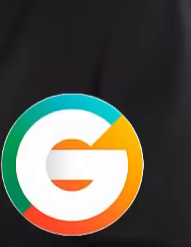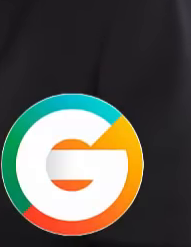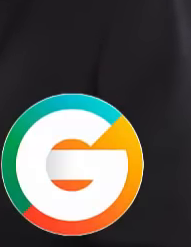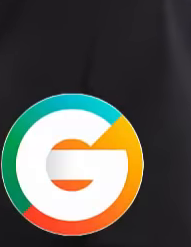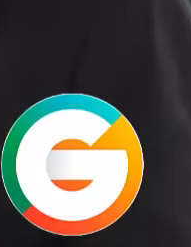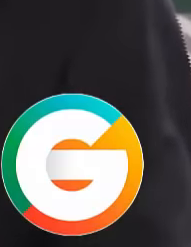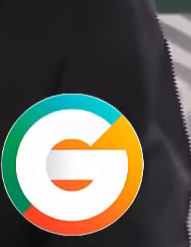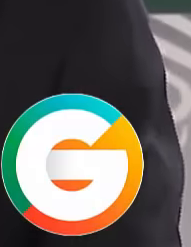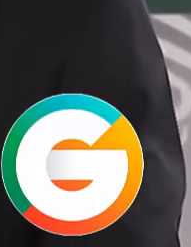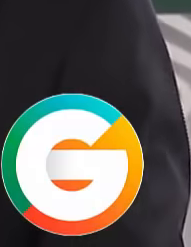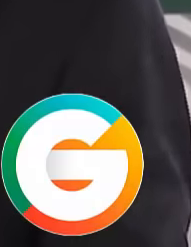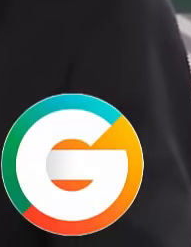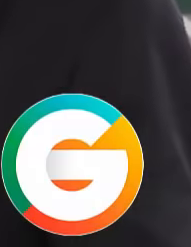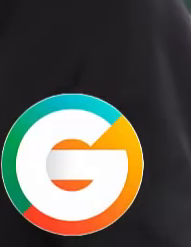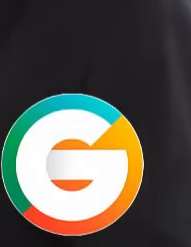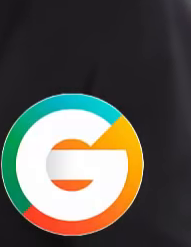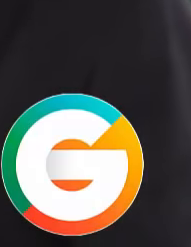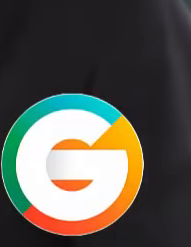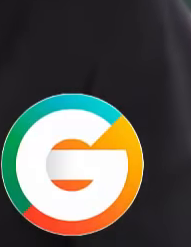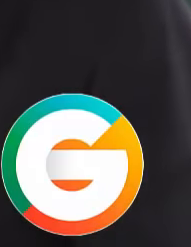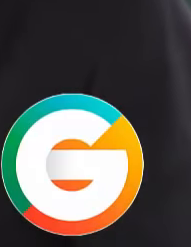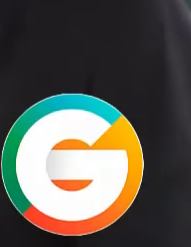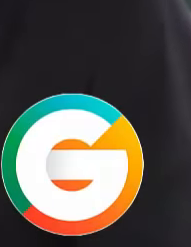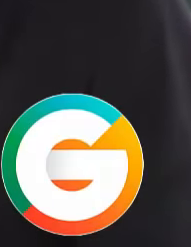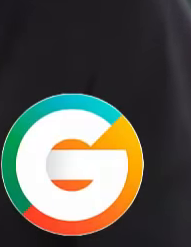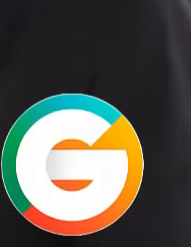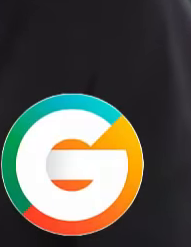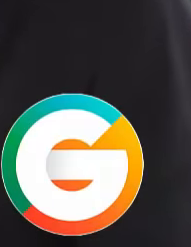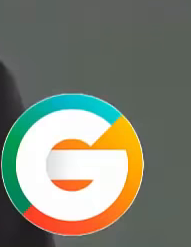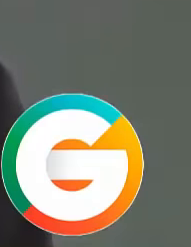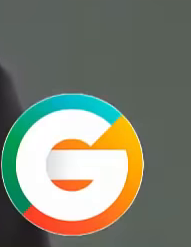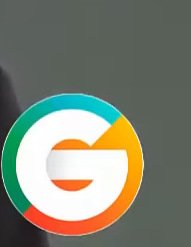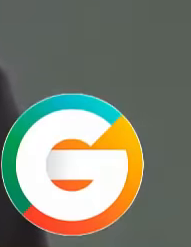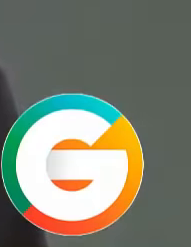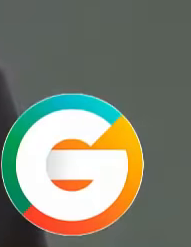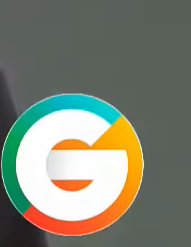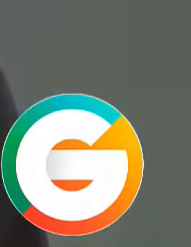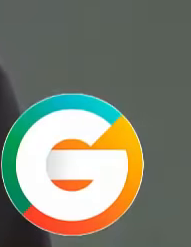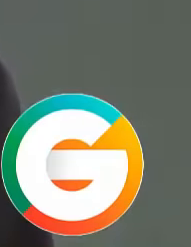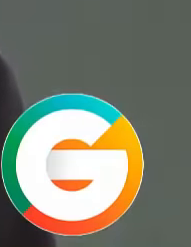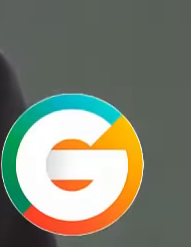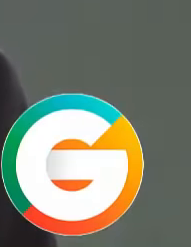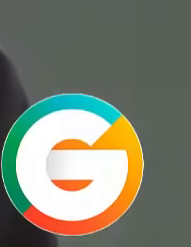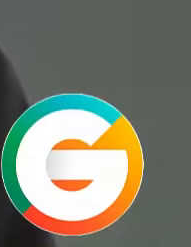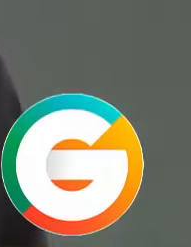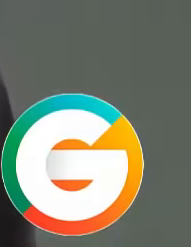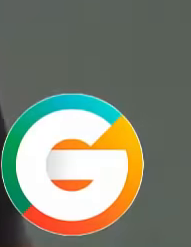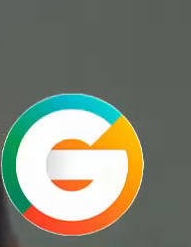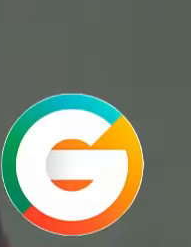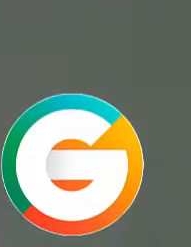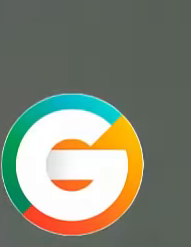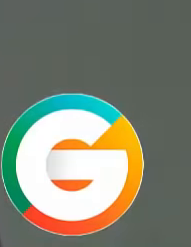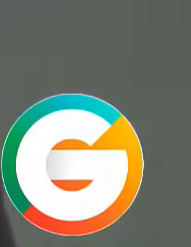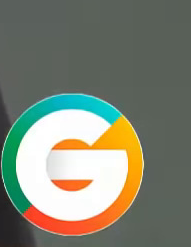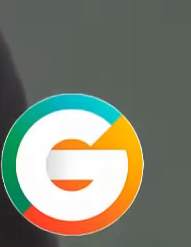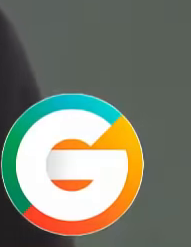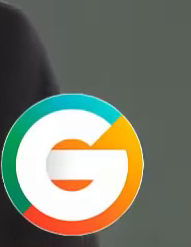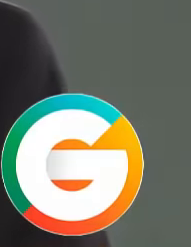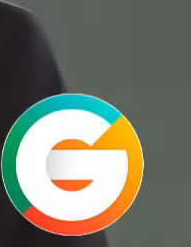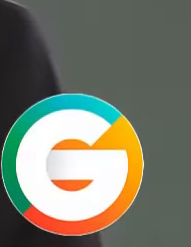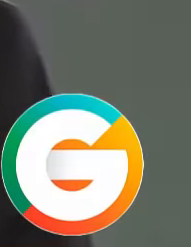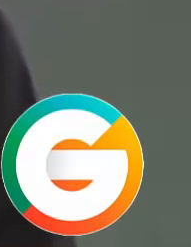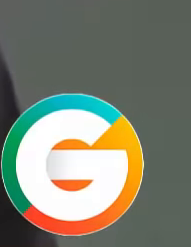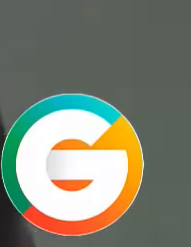un fusil Barrett. La seguridad del funcionario repelió la agresión, resultando dos